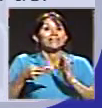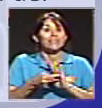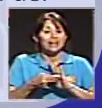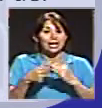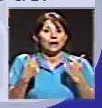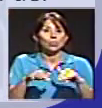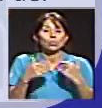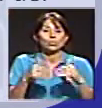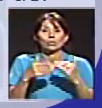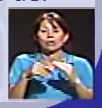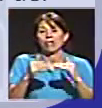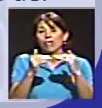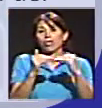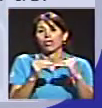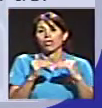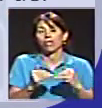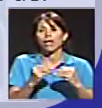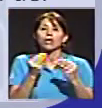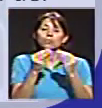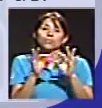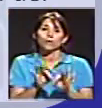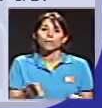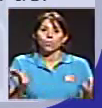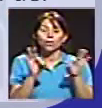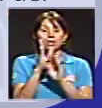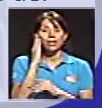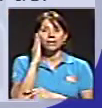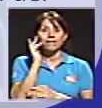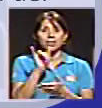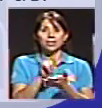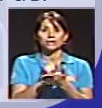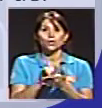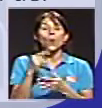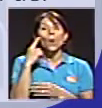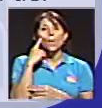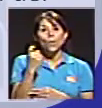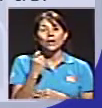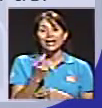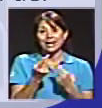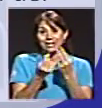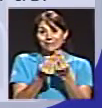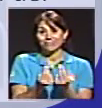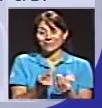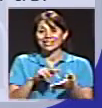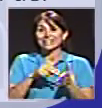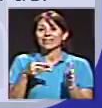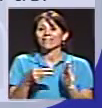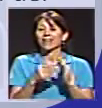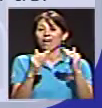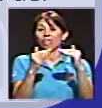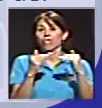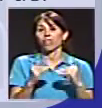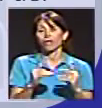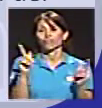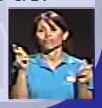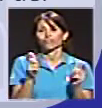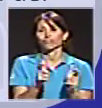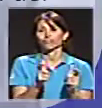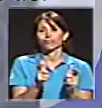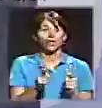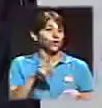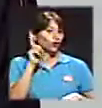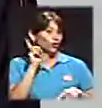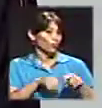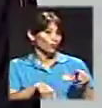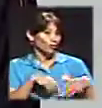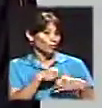año. Esa es una consideración muy importante porque los recursos disponibles van a ser significativamente menores. No se puede hacer